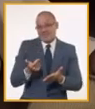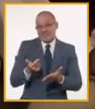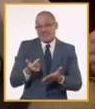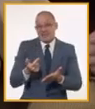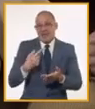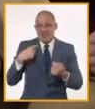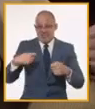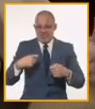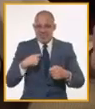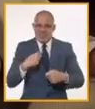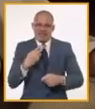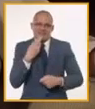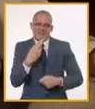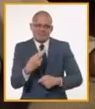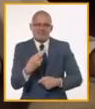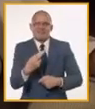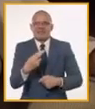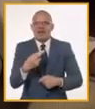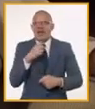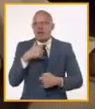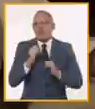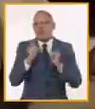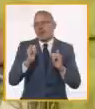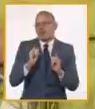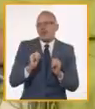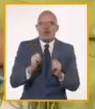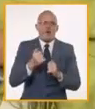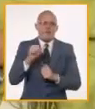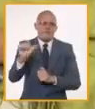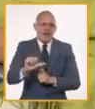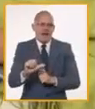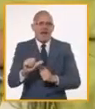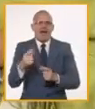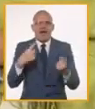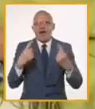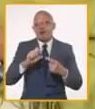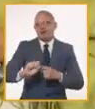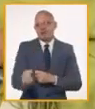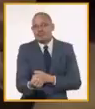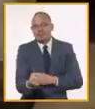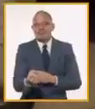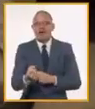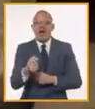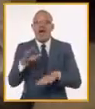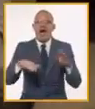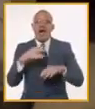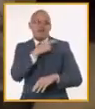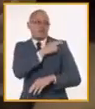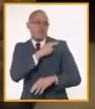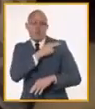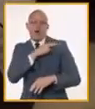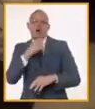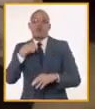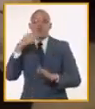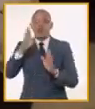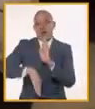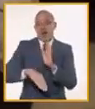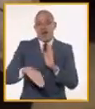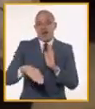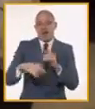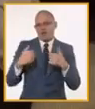No siempre las buenas, pero las malas sí. Las decisiones. Sí, a la hora de un cuadro, que hay que quitarlo, que hay que esto, que hay que lo otro, me toca a